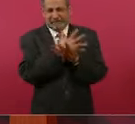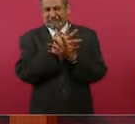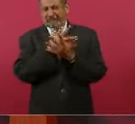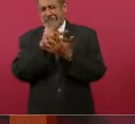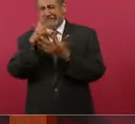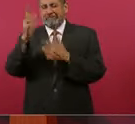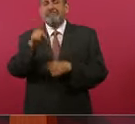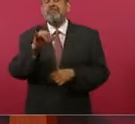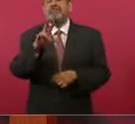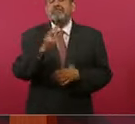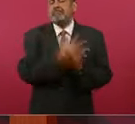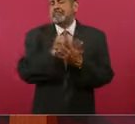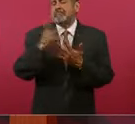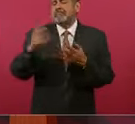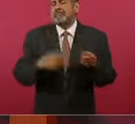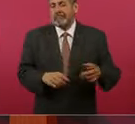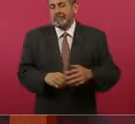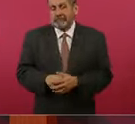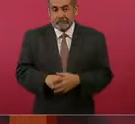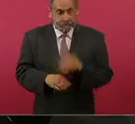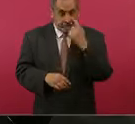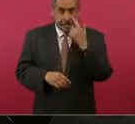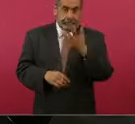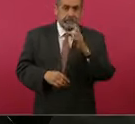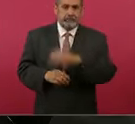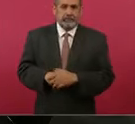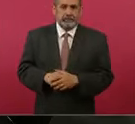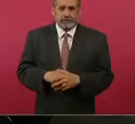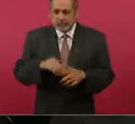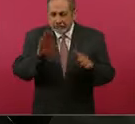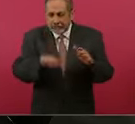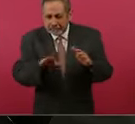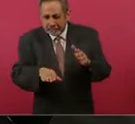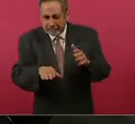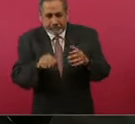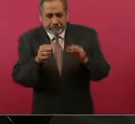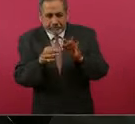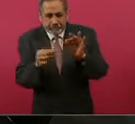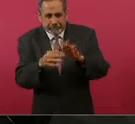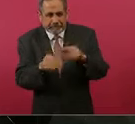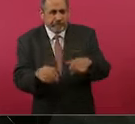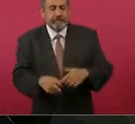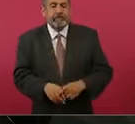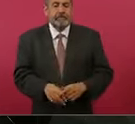no? Pero miren, abajo. Seguramente.